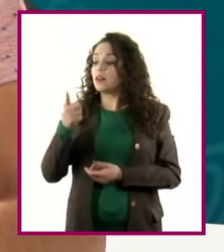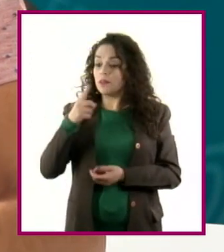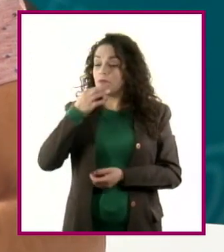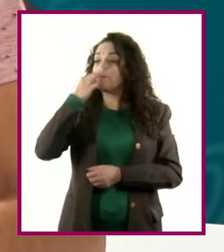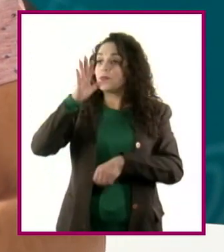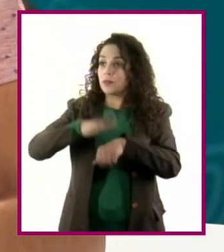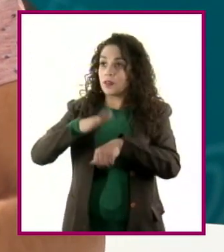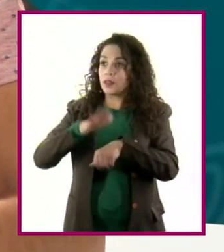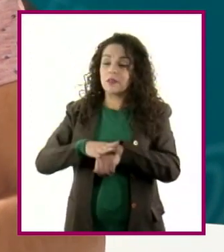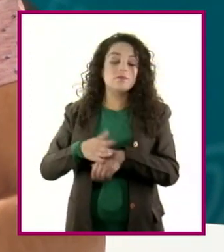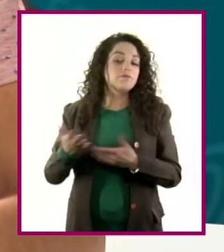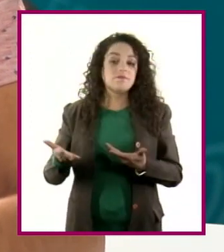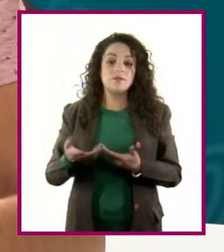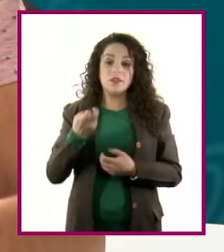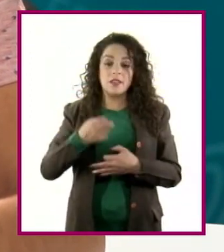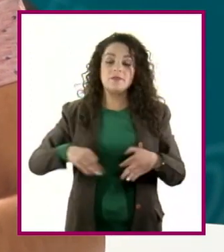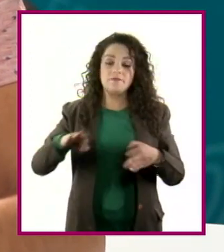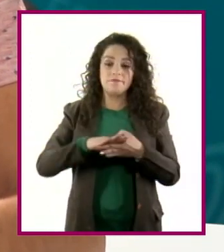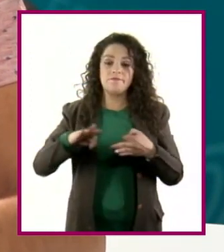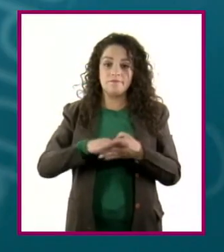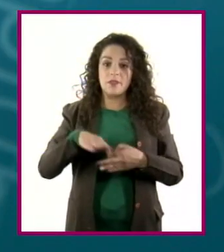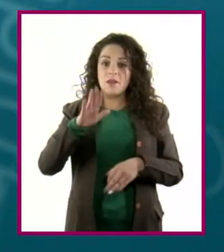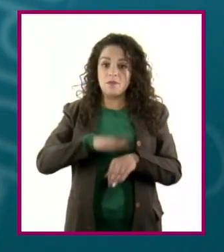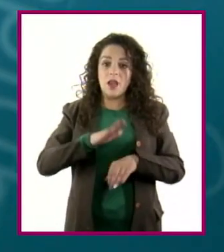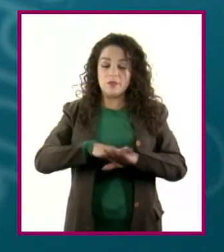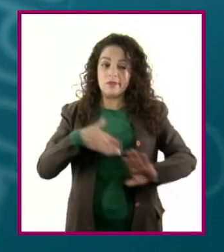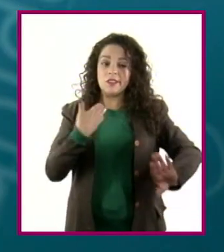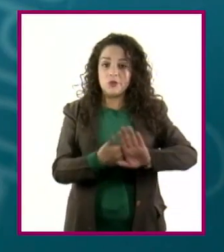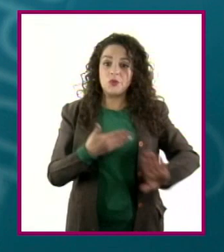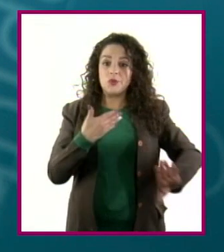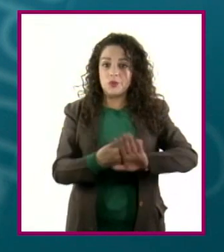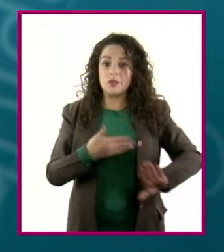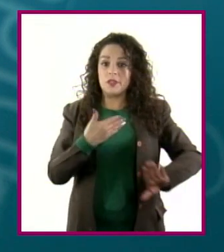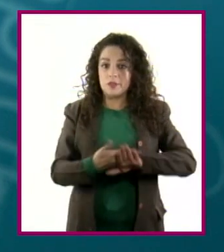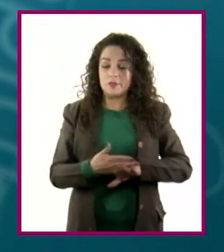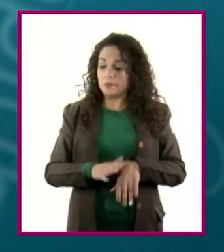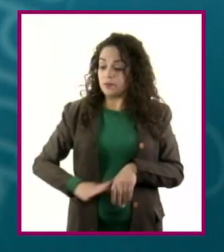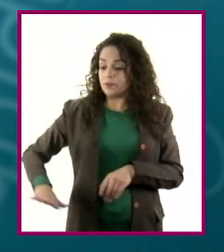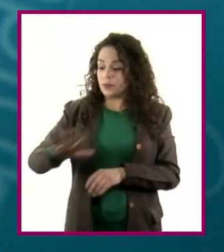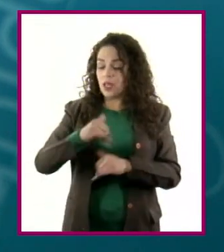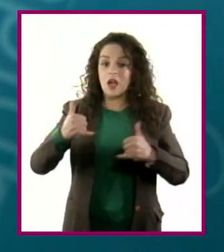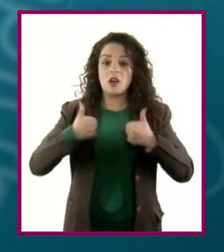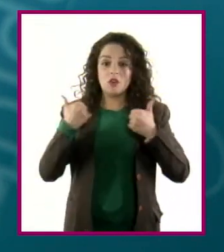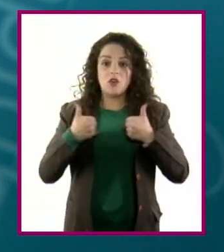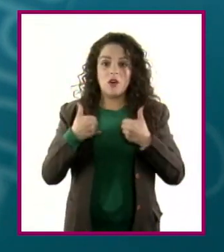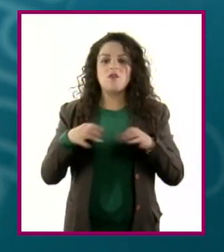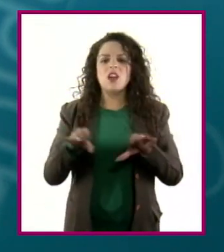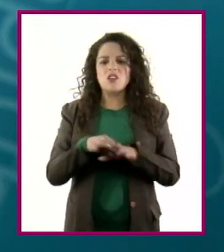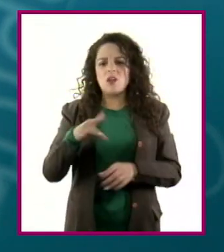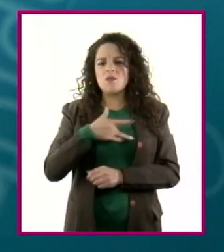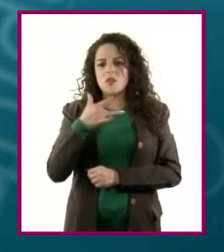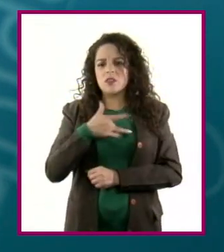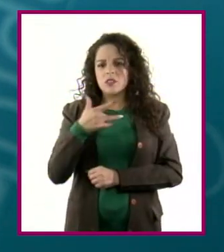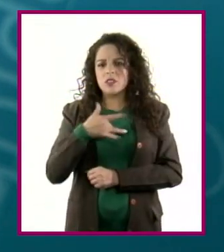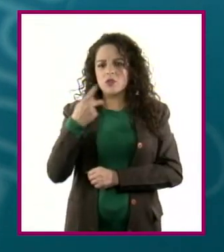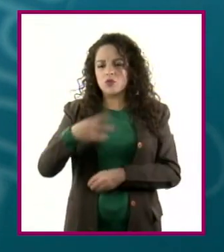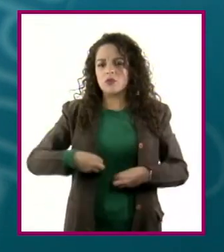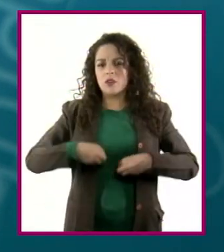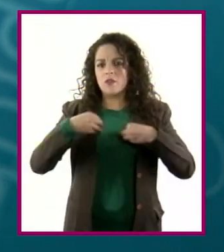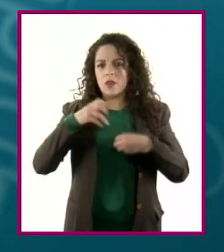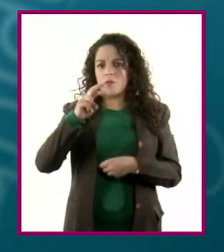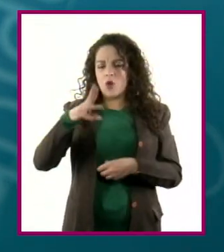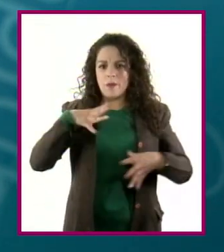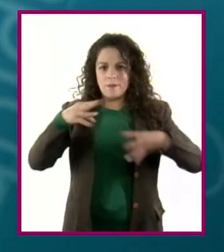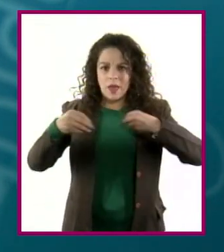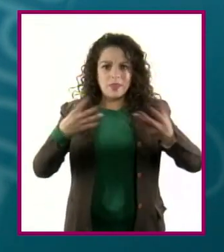con mayor frecuencia estas experiencias. Como joven, ¿cuál es la realidad que has vivido durante la pandemia? ¿Qué